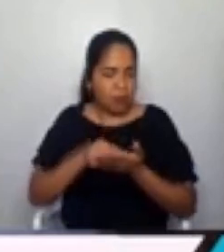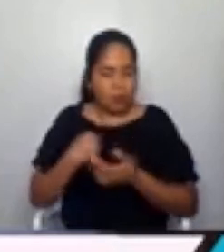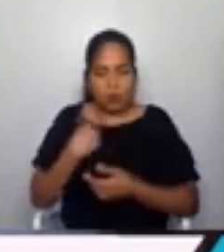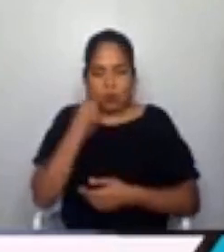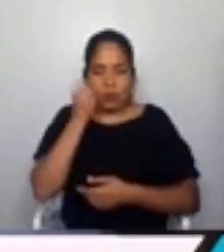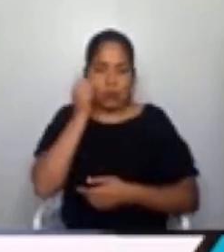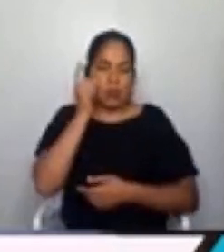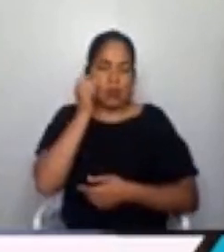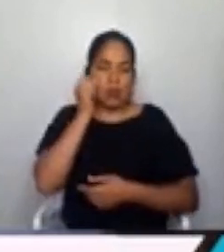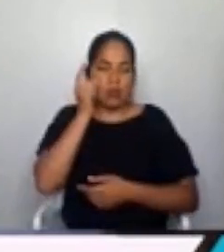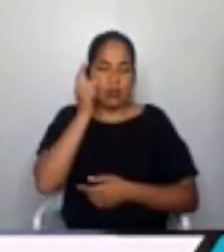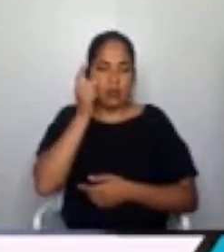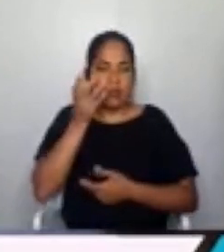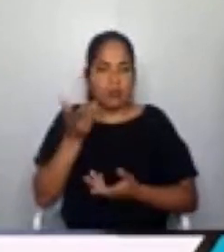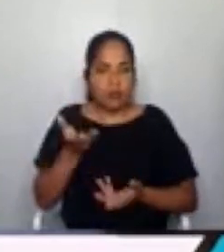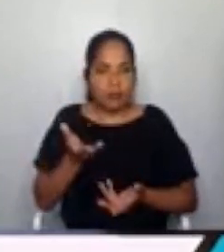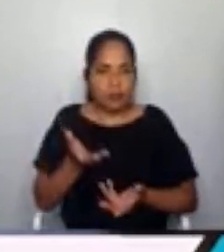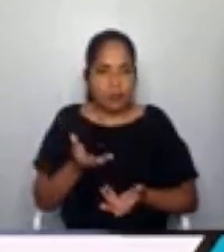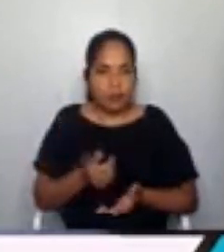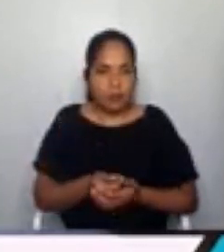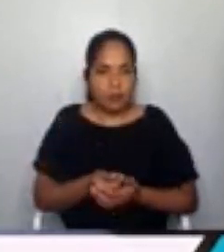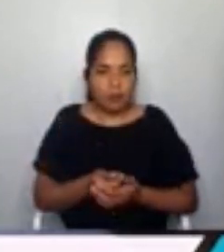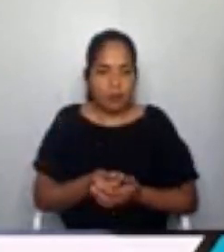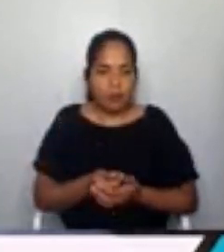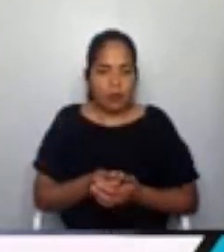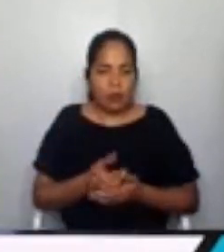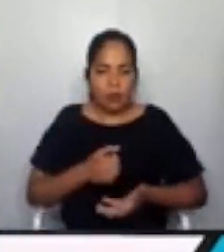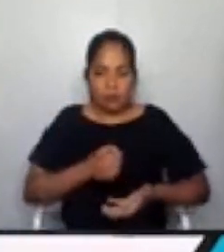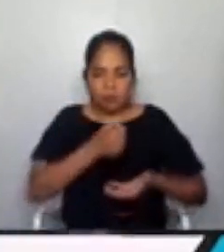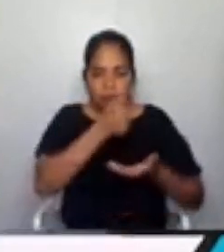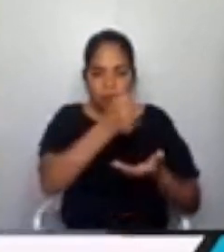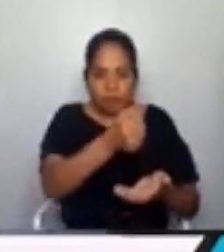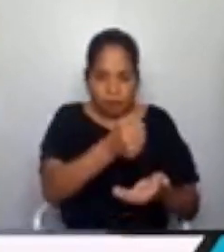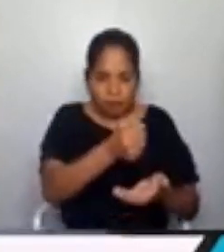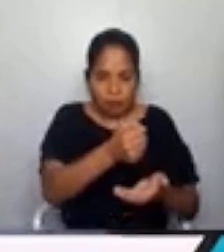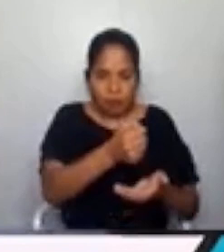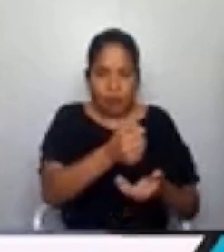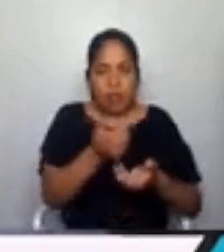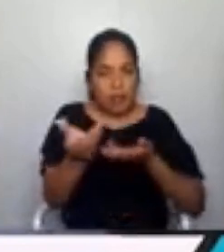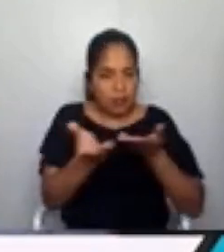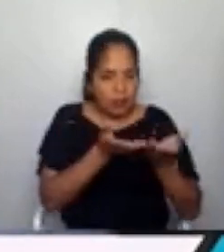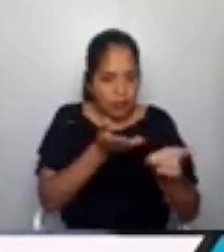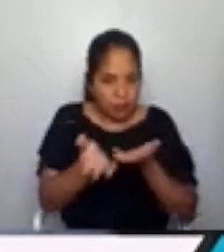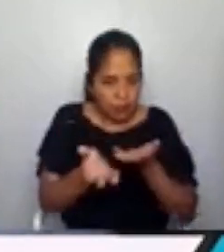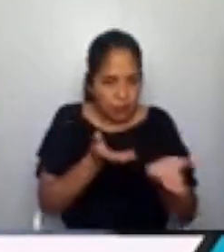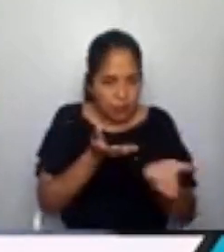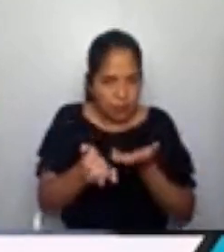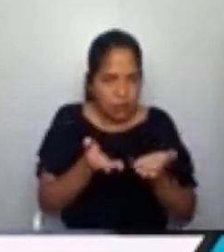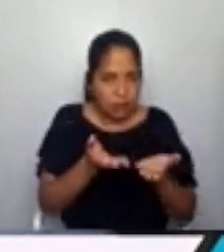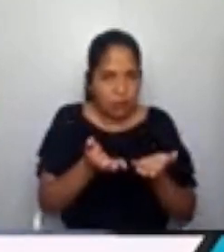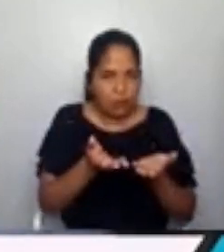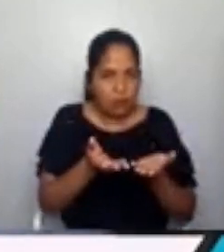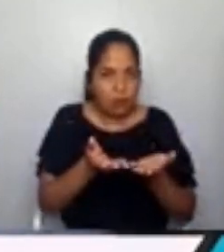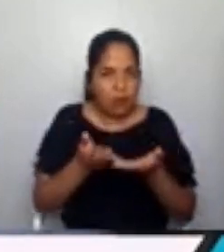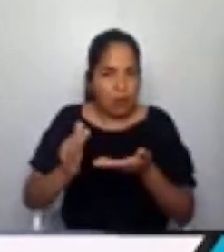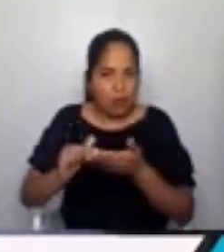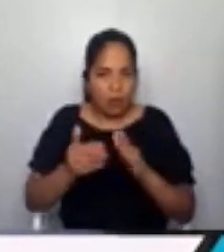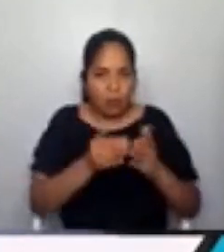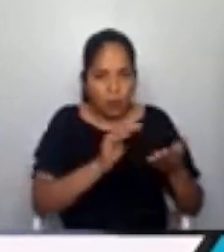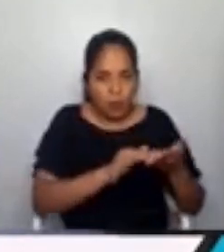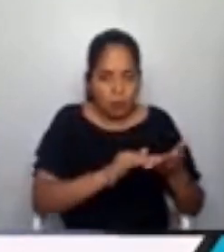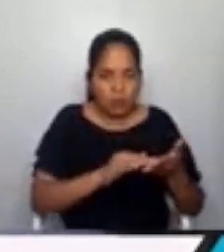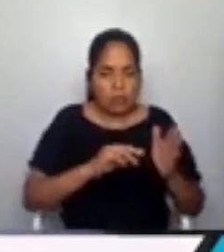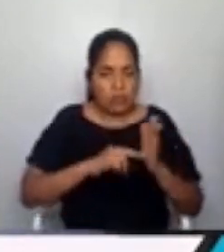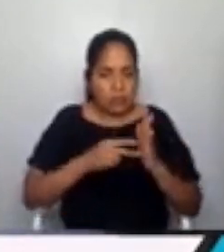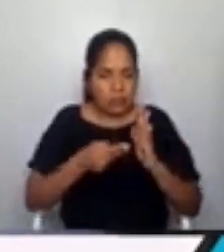ni siquiera responde a la inversión hecha ni al servicio que se le haya prestado a la comunidad, sino que al contrario,